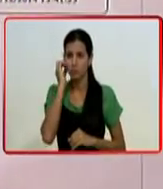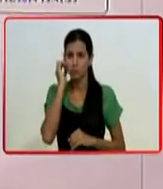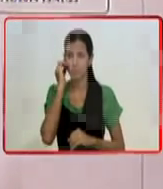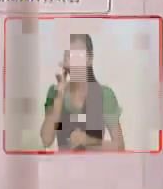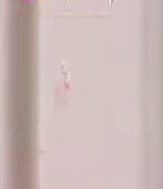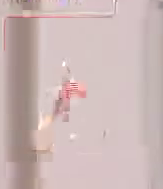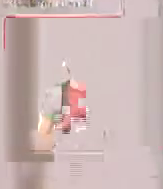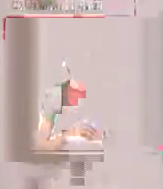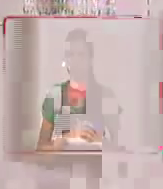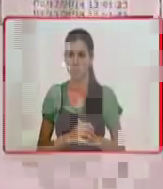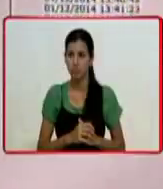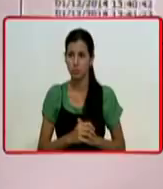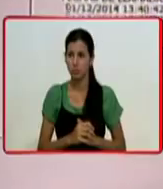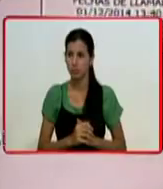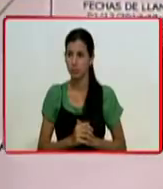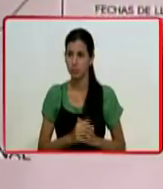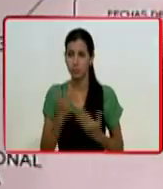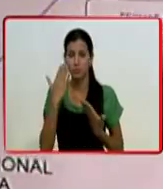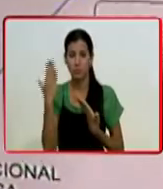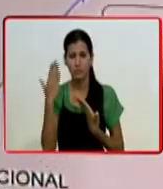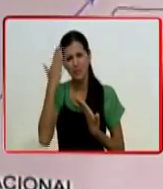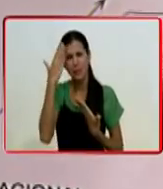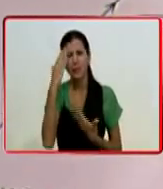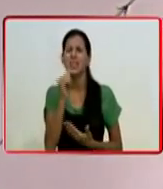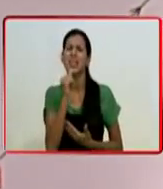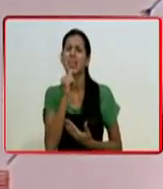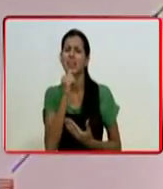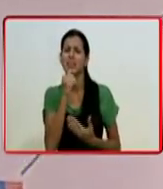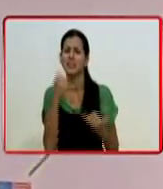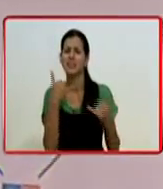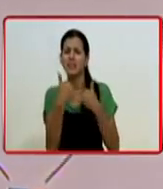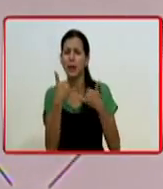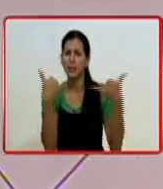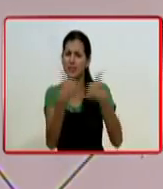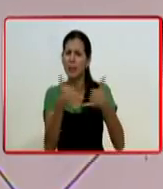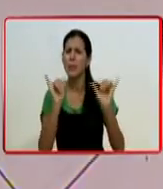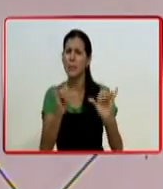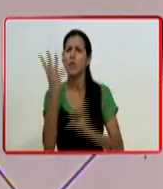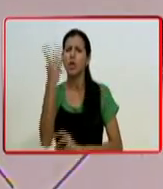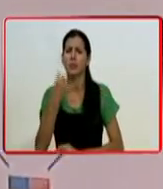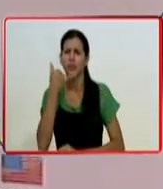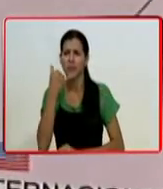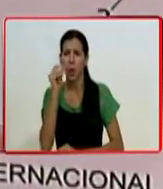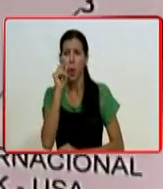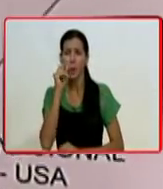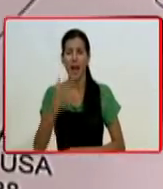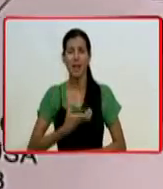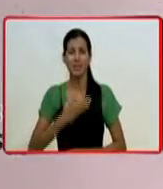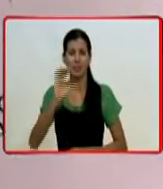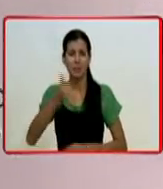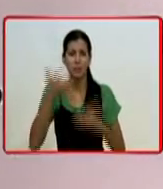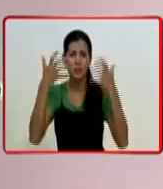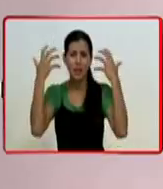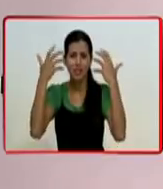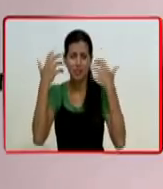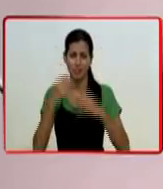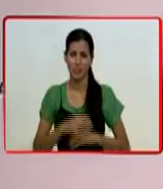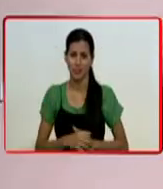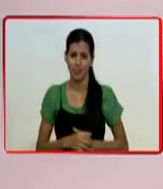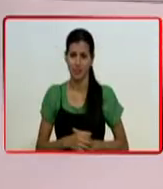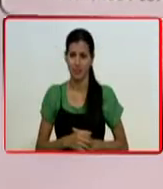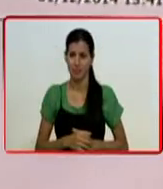1212X. ¿Pero saben quién se comunica con ese número también? El señor Antonio Ledesma, desde su número de celular.